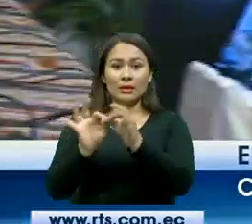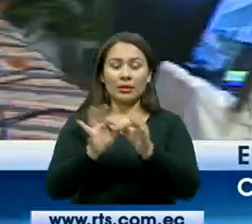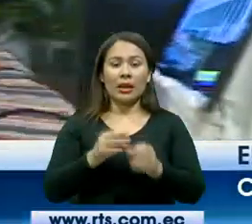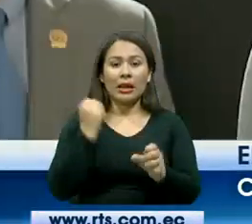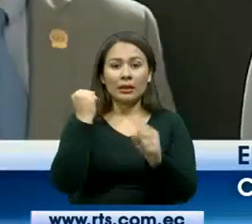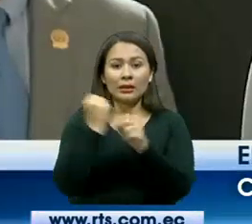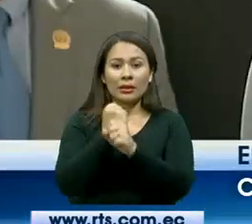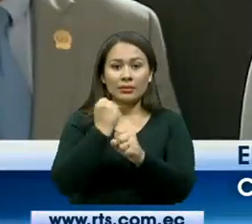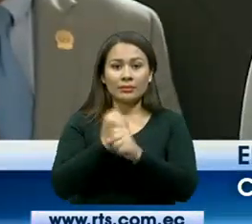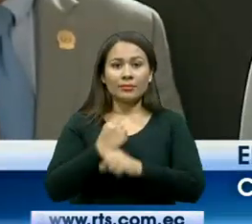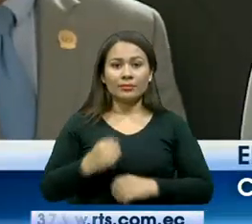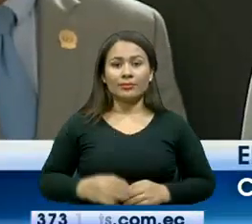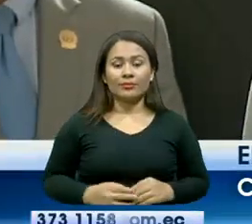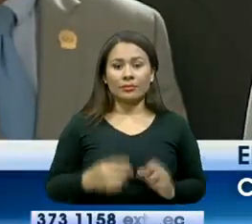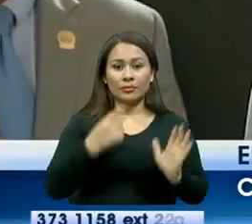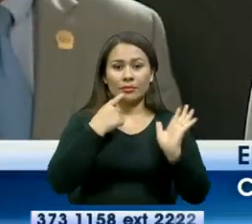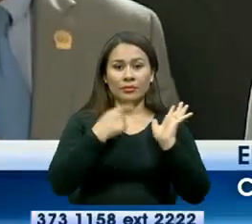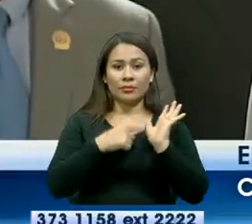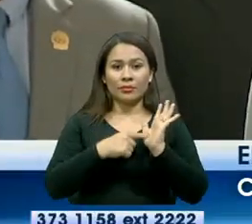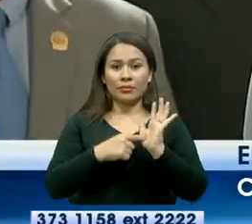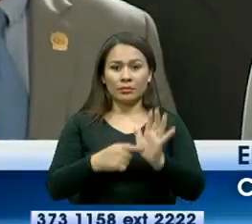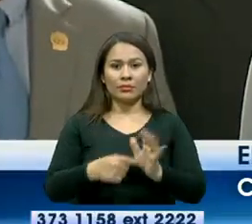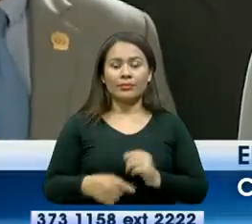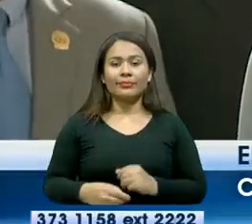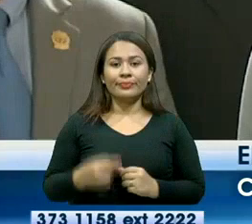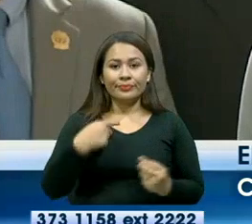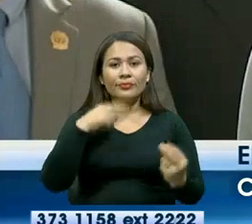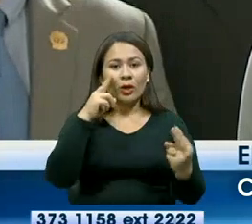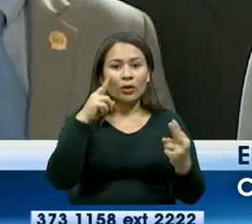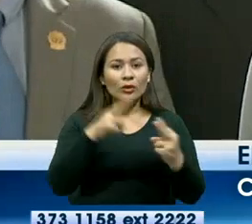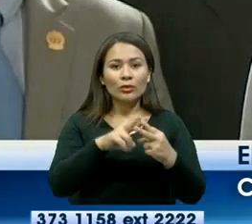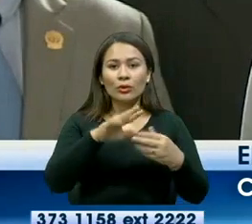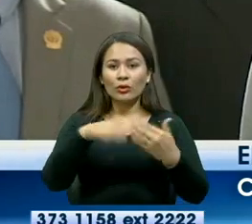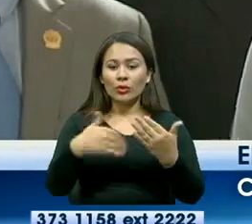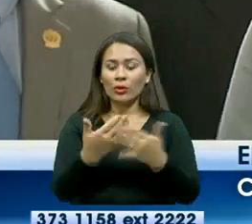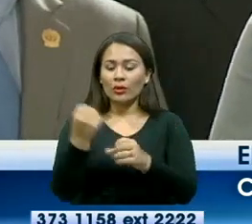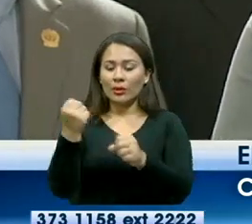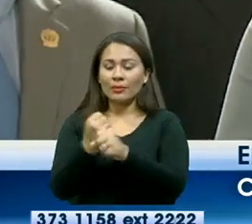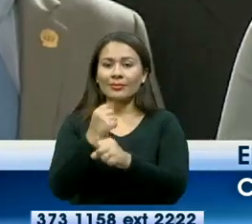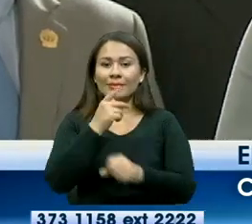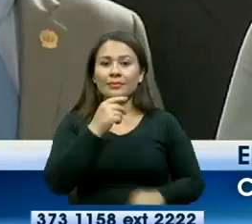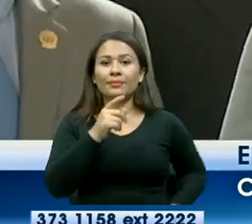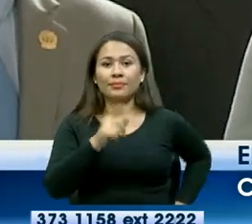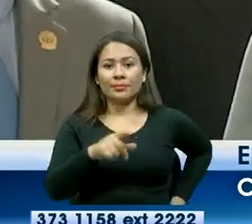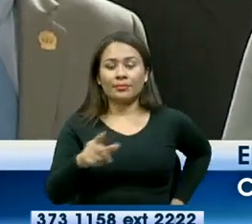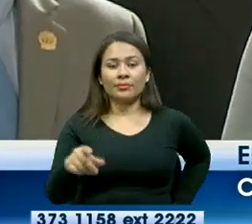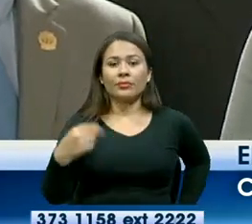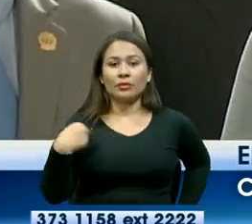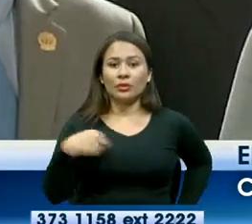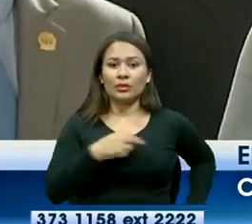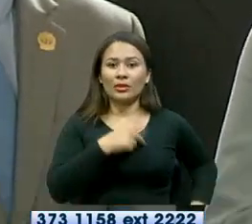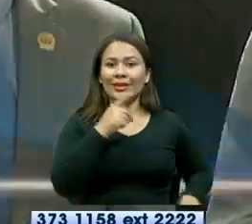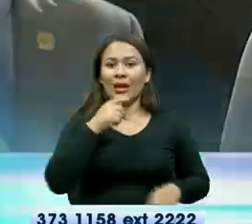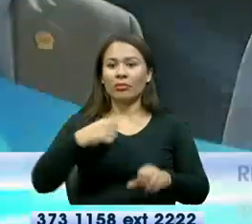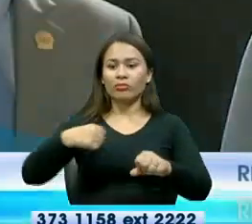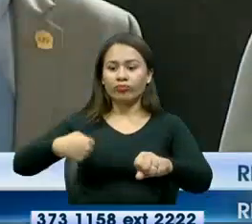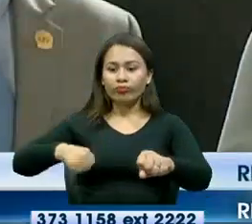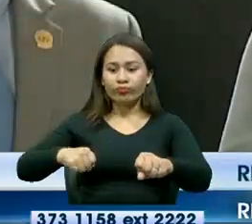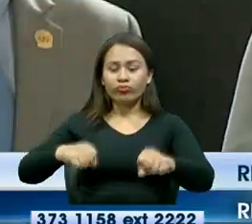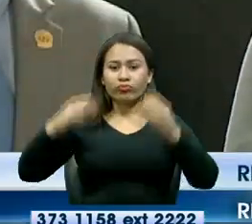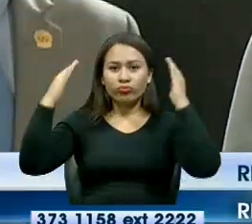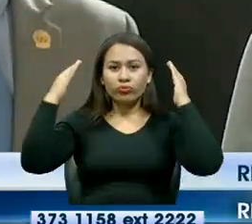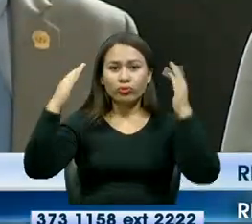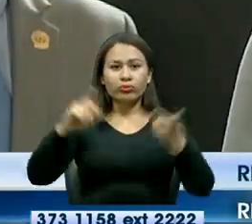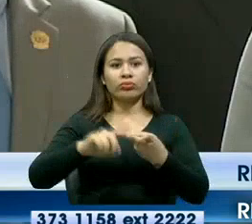Trabajo. Por ejemplo, que se reconozca todos los trabajadores del sector autónomo. Ahí tenemos los trabajadores de las tricimotos, las trabajadoras sexuales,